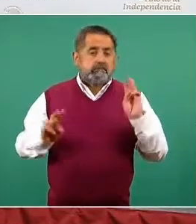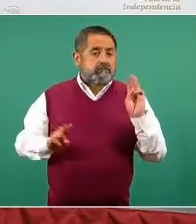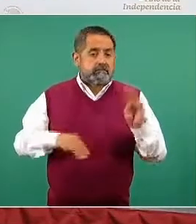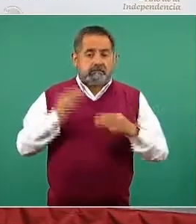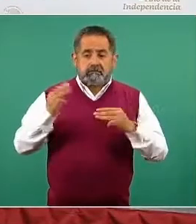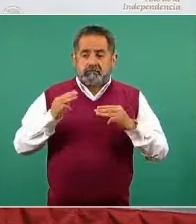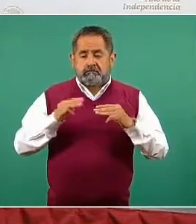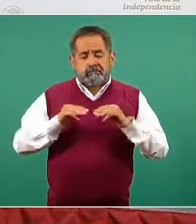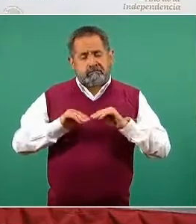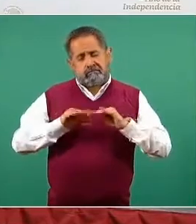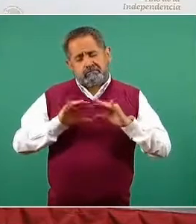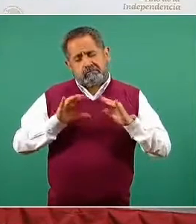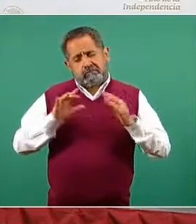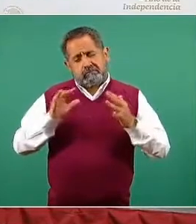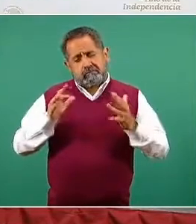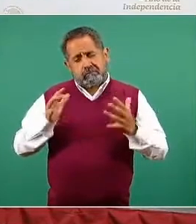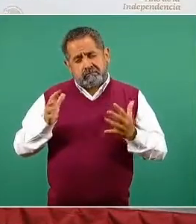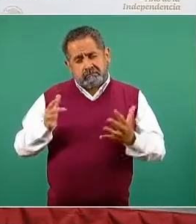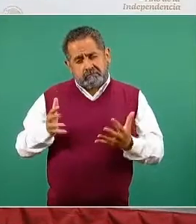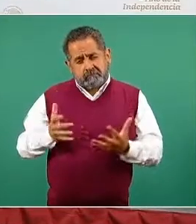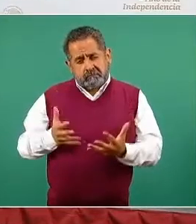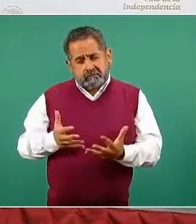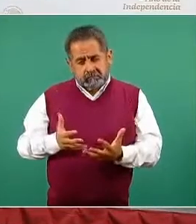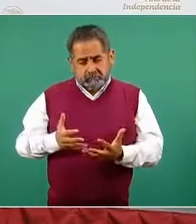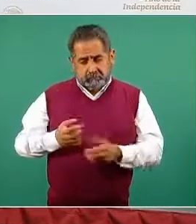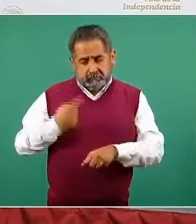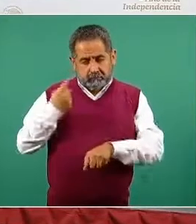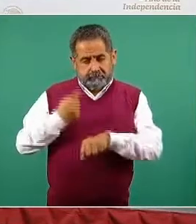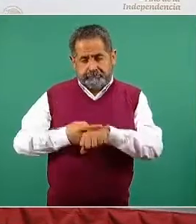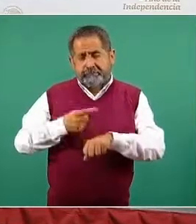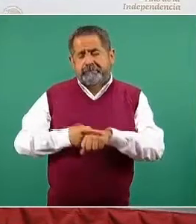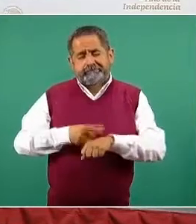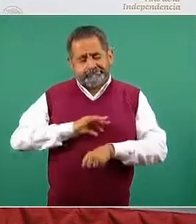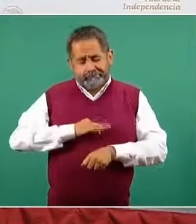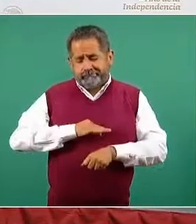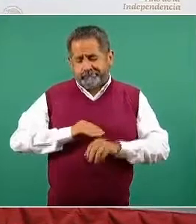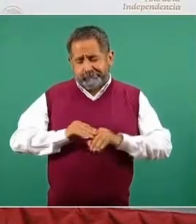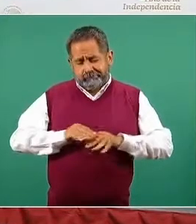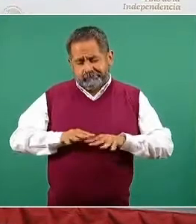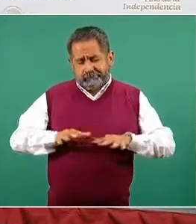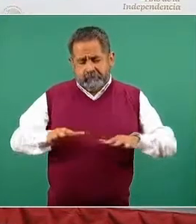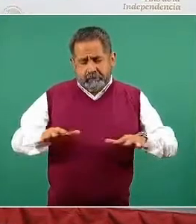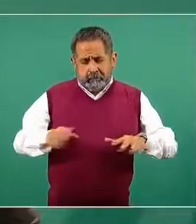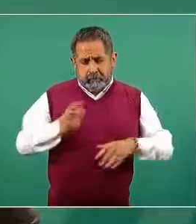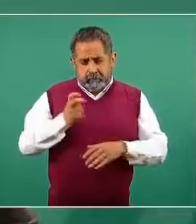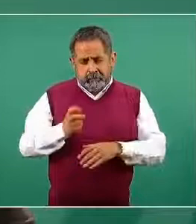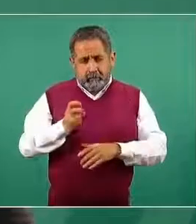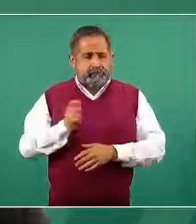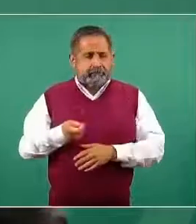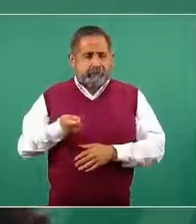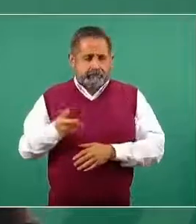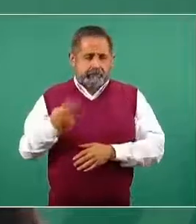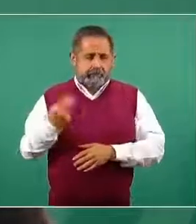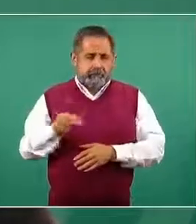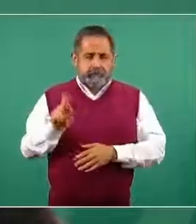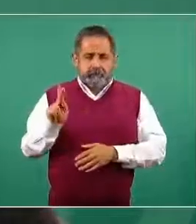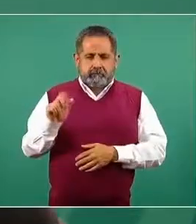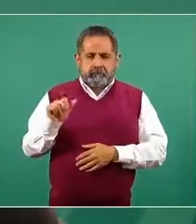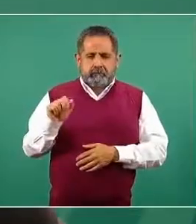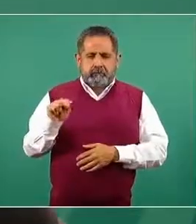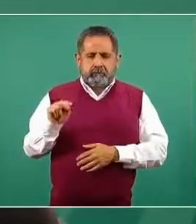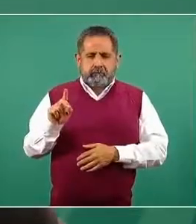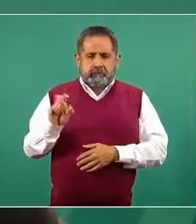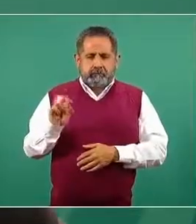todo el planeta, a todo el mundo y que por lo tanto es una pandemia.